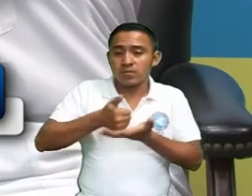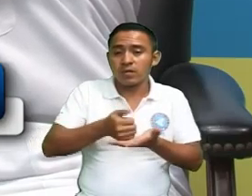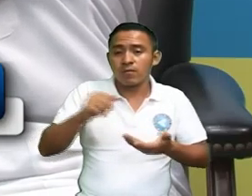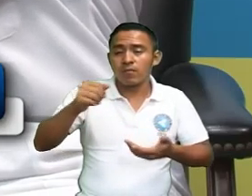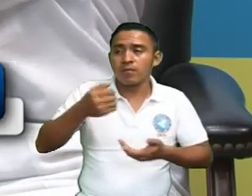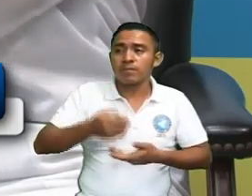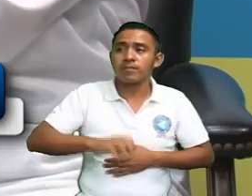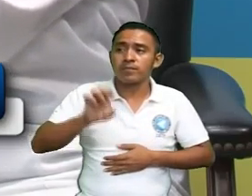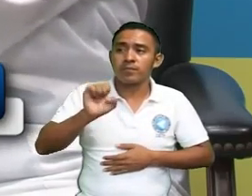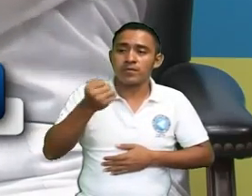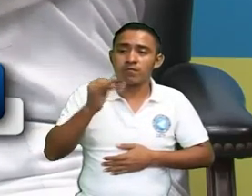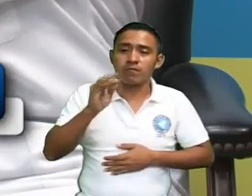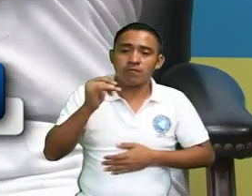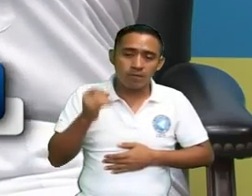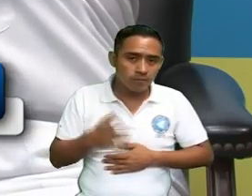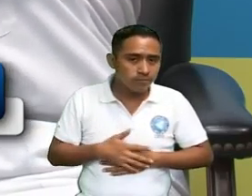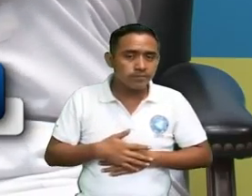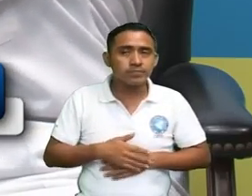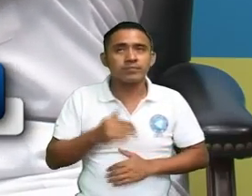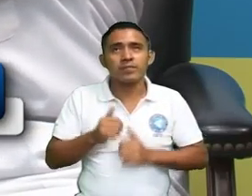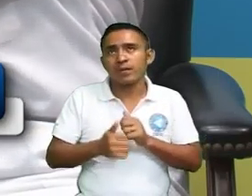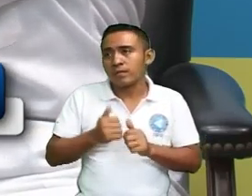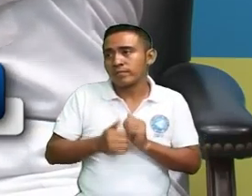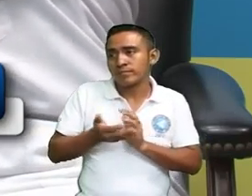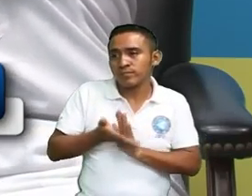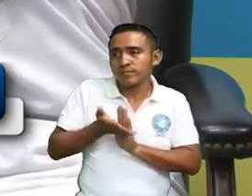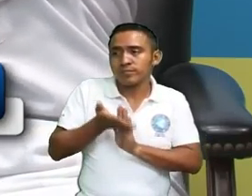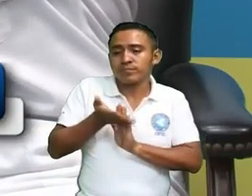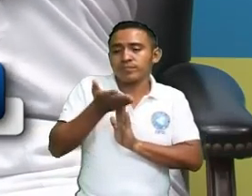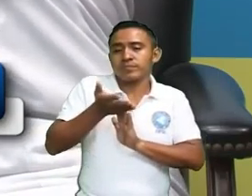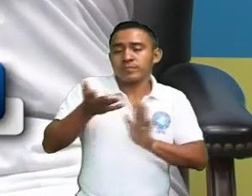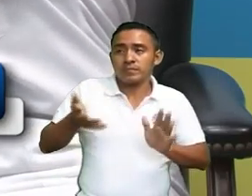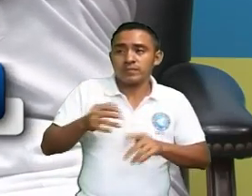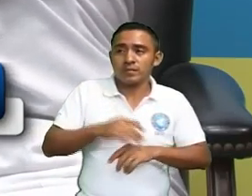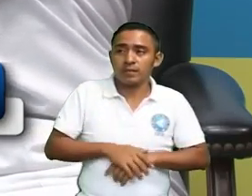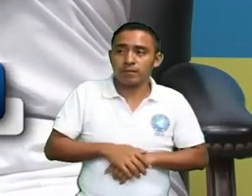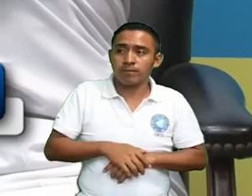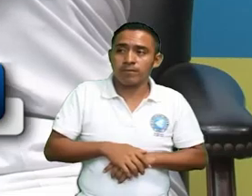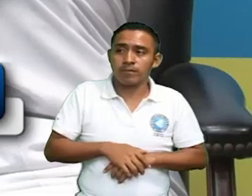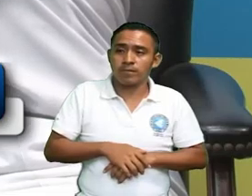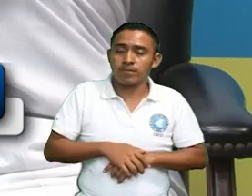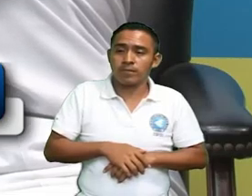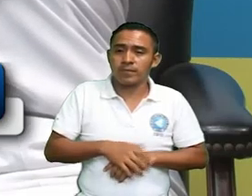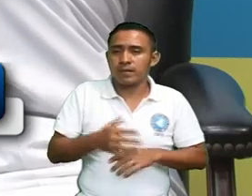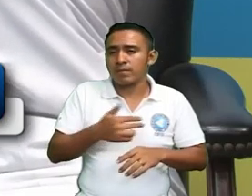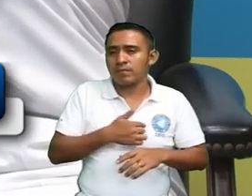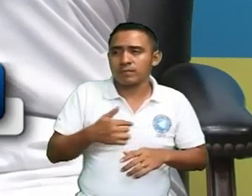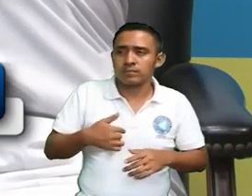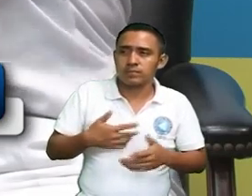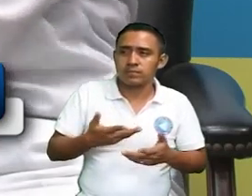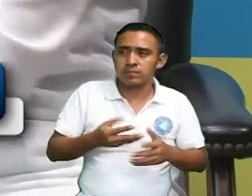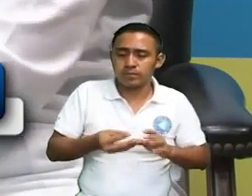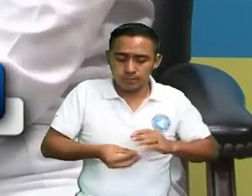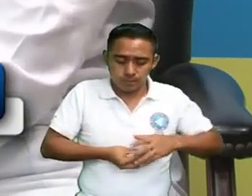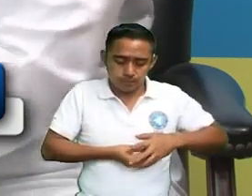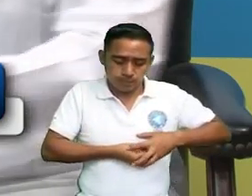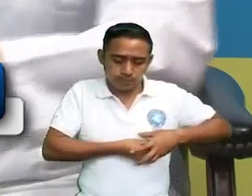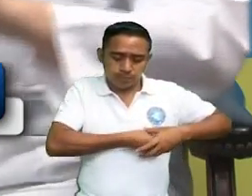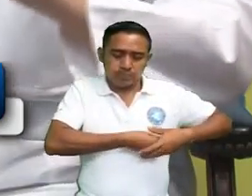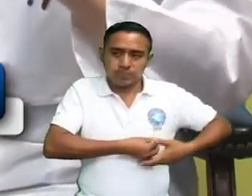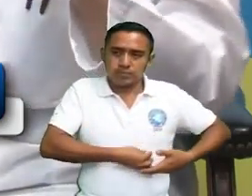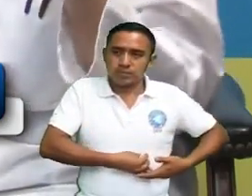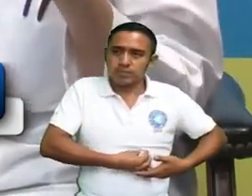poco a poco hacia arriba. Y entonces va formando parte de como una introducción hacia el tórax.